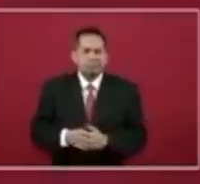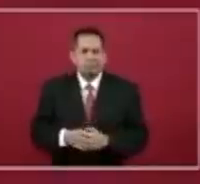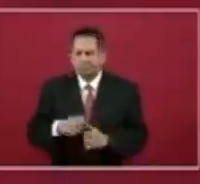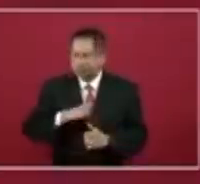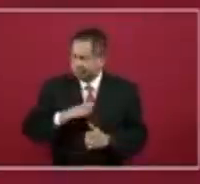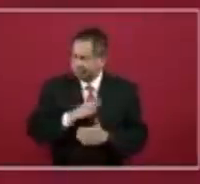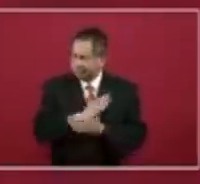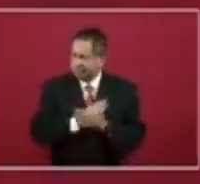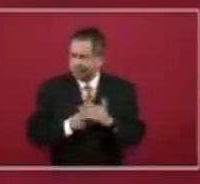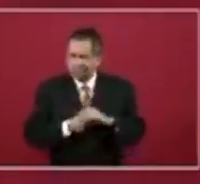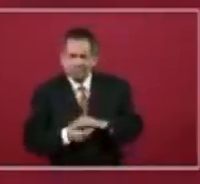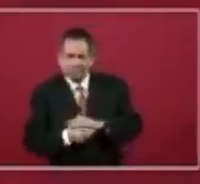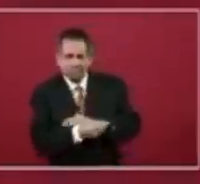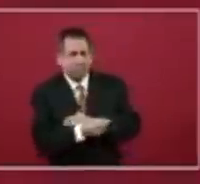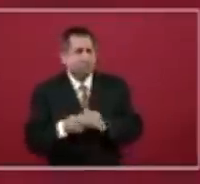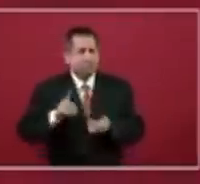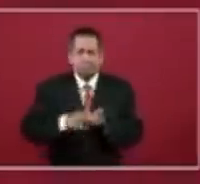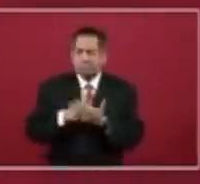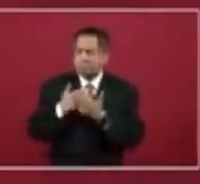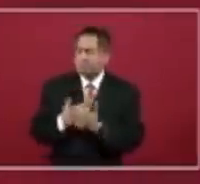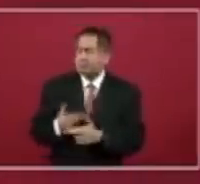existía el fondo de Moches,